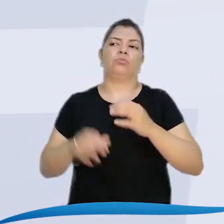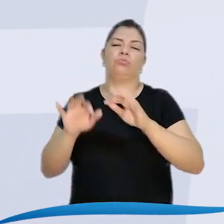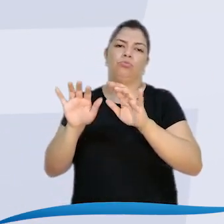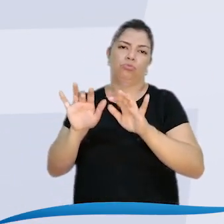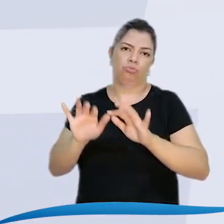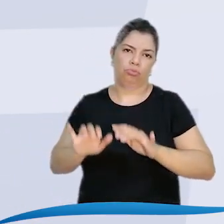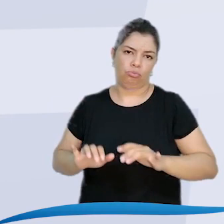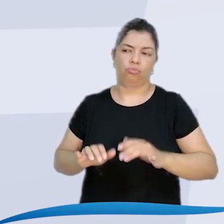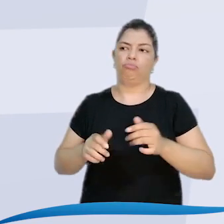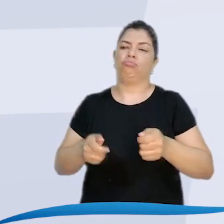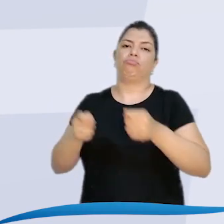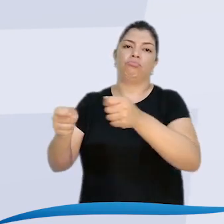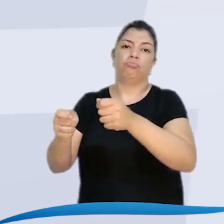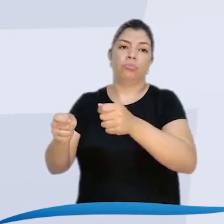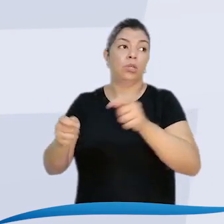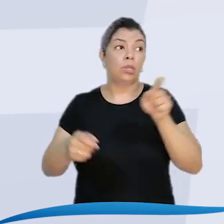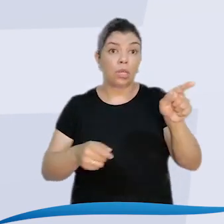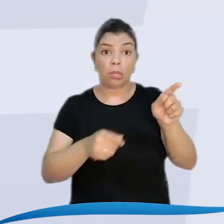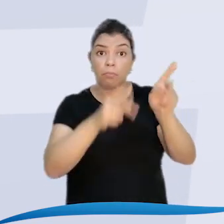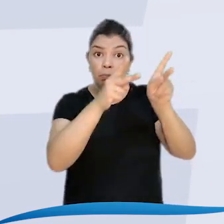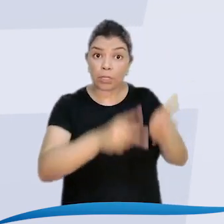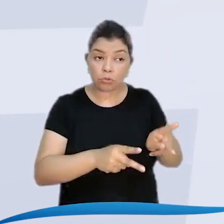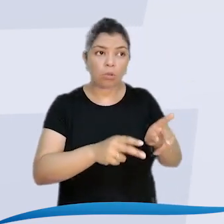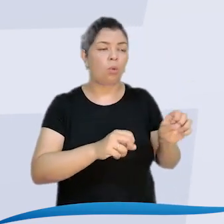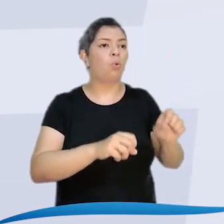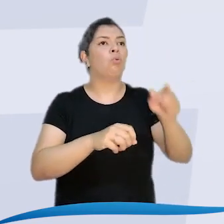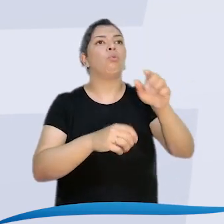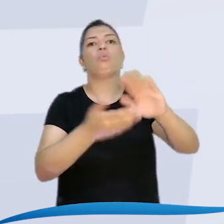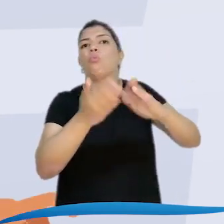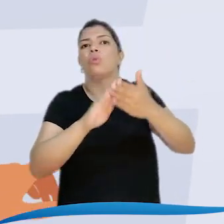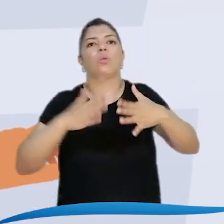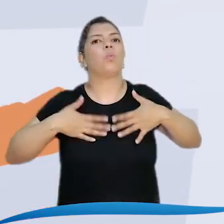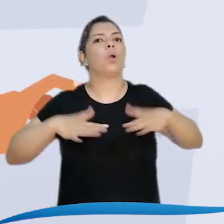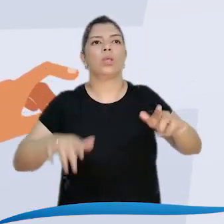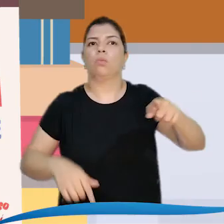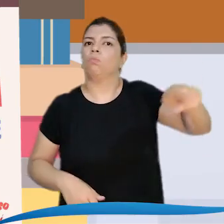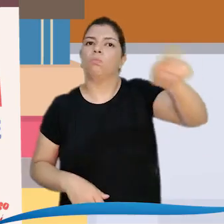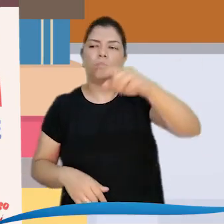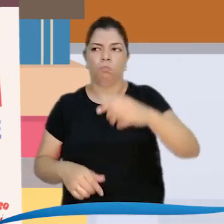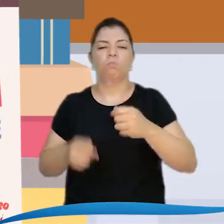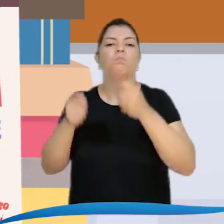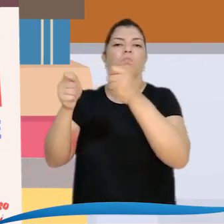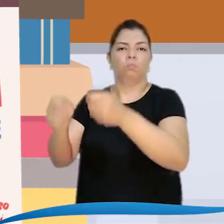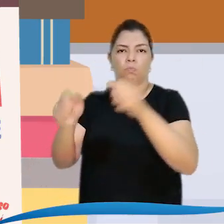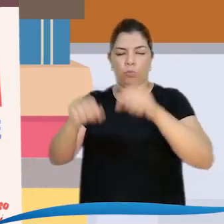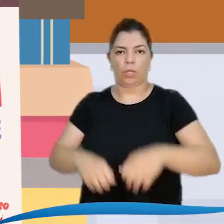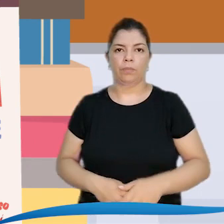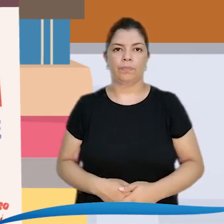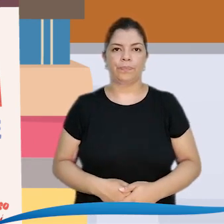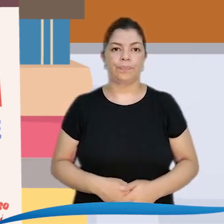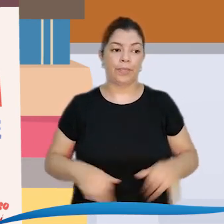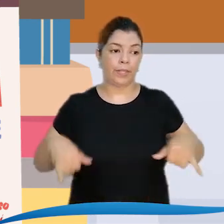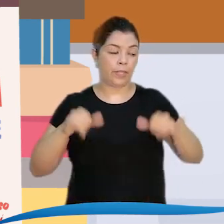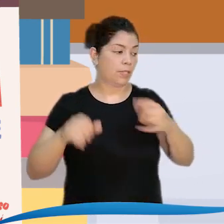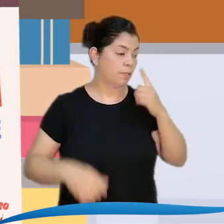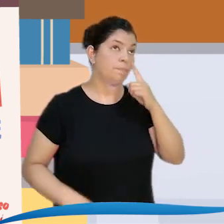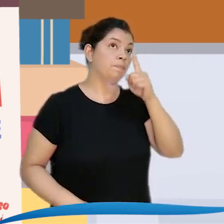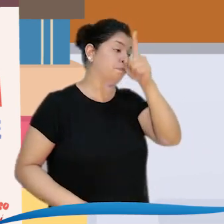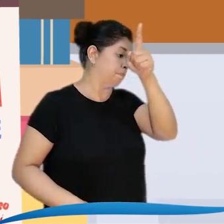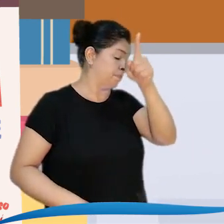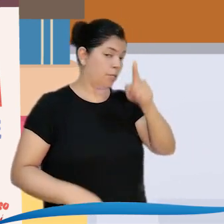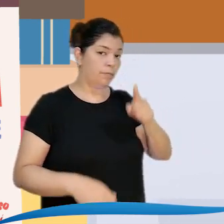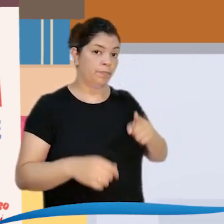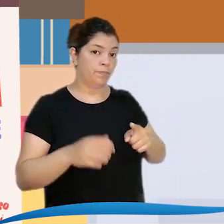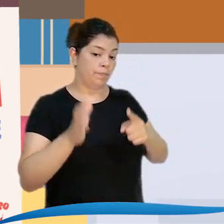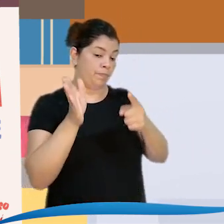solicitudes de aclaración también pueden ser presentadas por la comunidad en general. Equidad señala con el dedo en su calendario